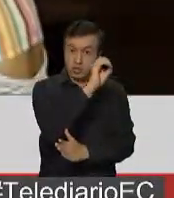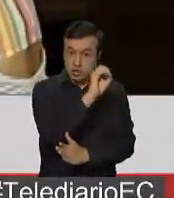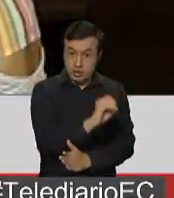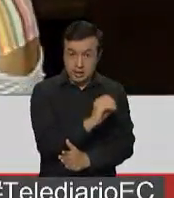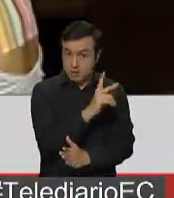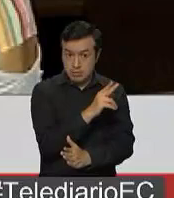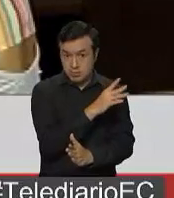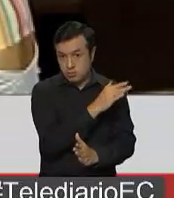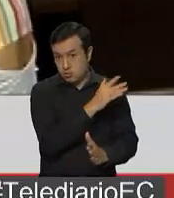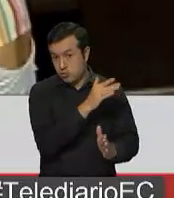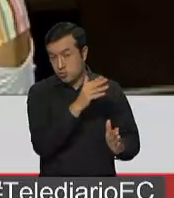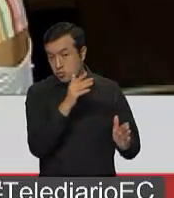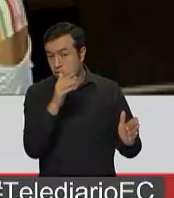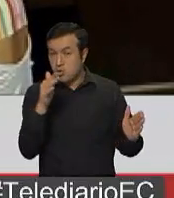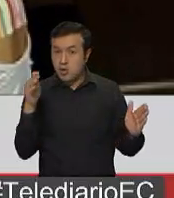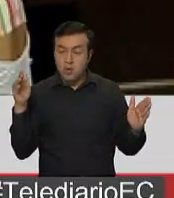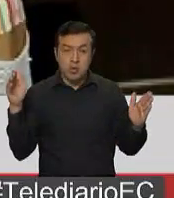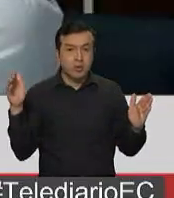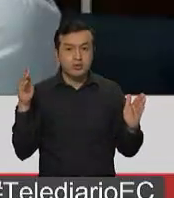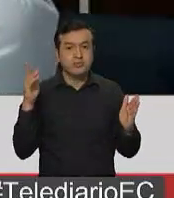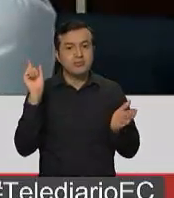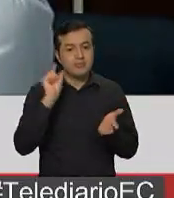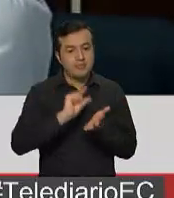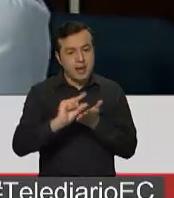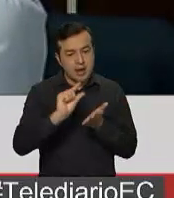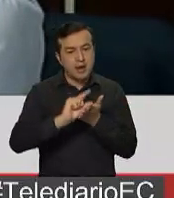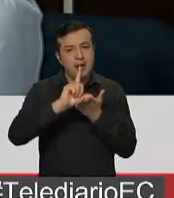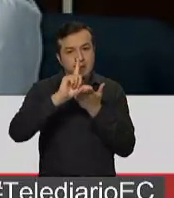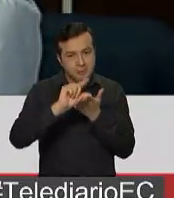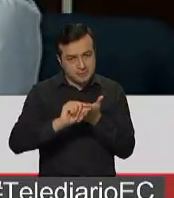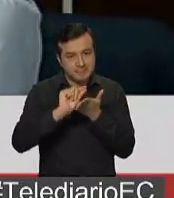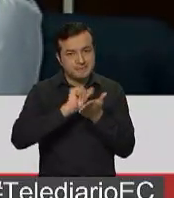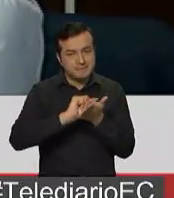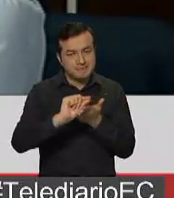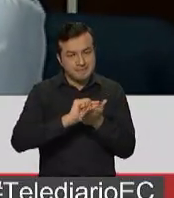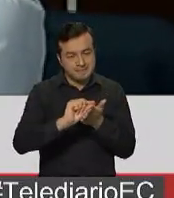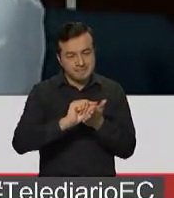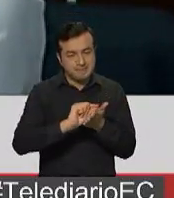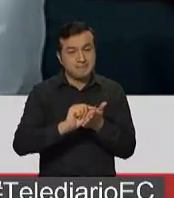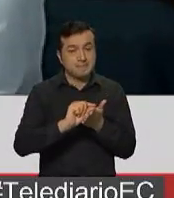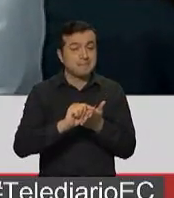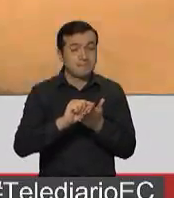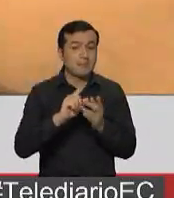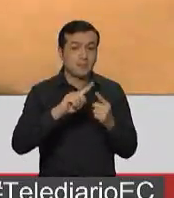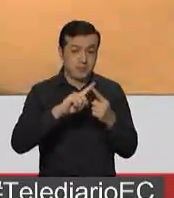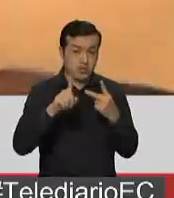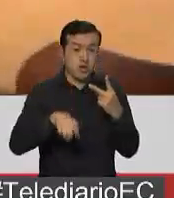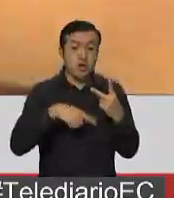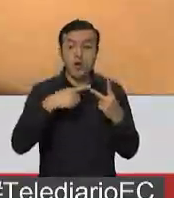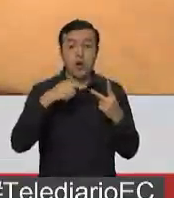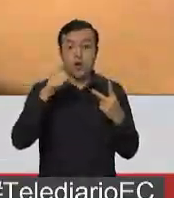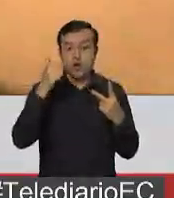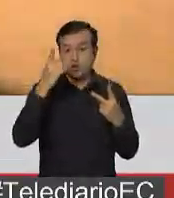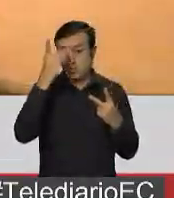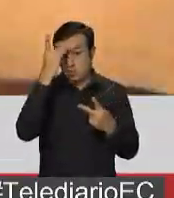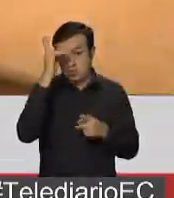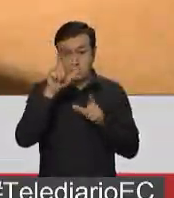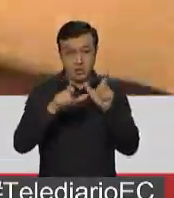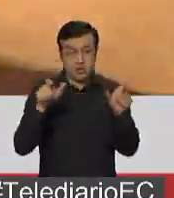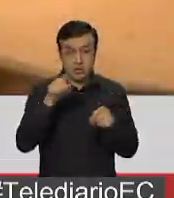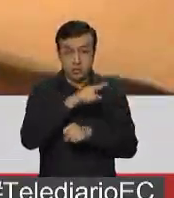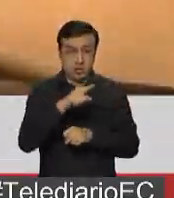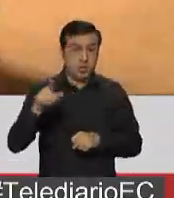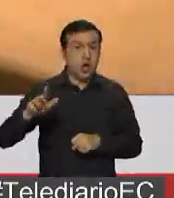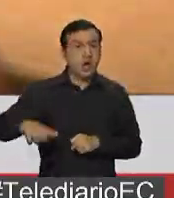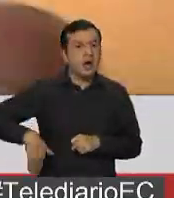pago para novaciones, con lo que baja el dividendo mensual a cancelar. Una solución adicional disponible es para quienes hayan caído